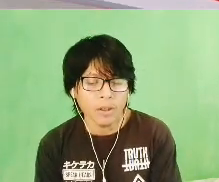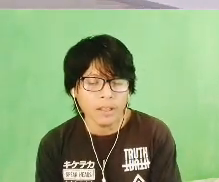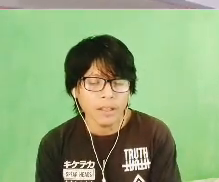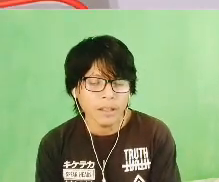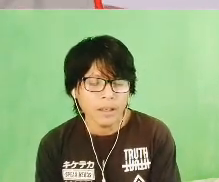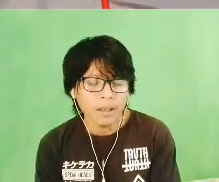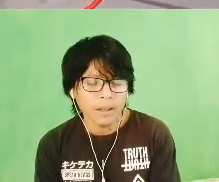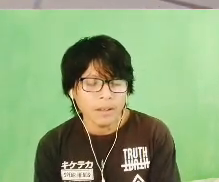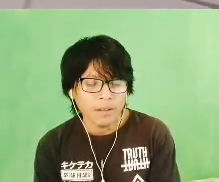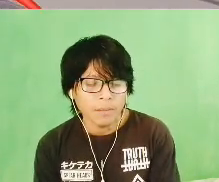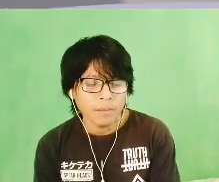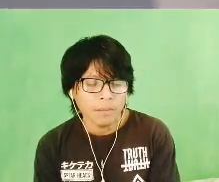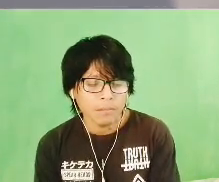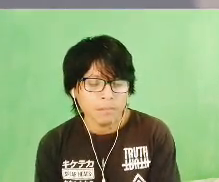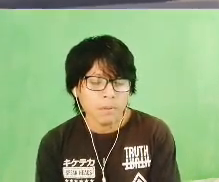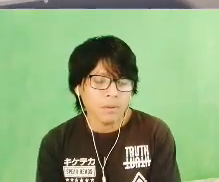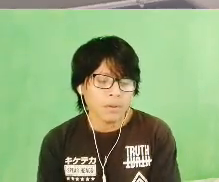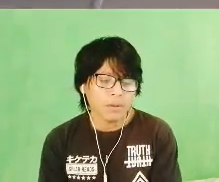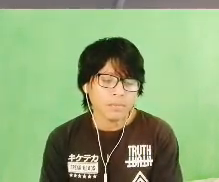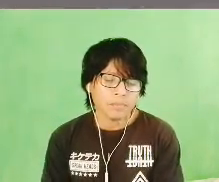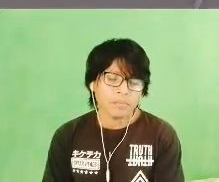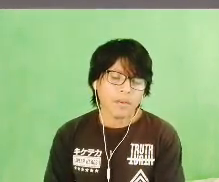Tim Golden,